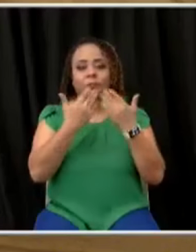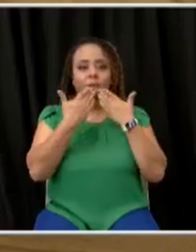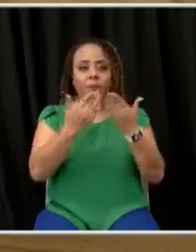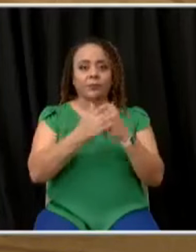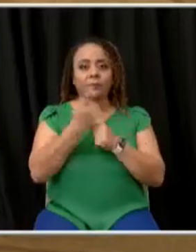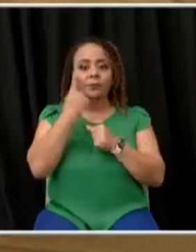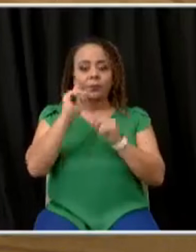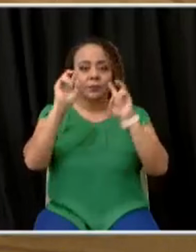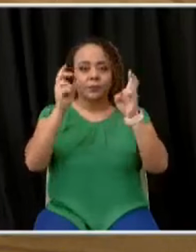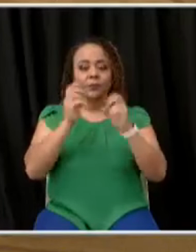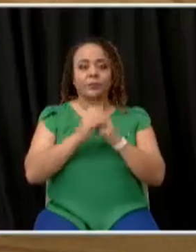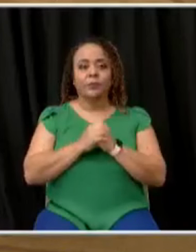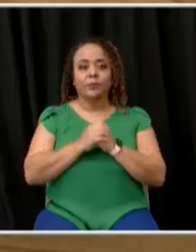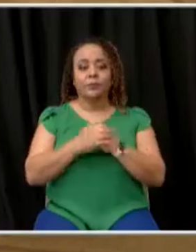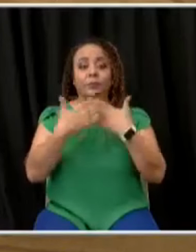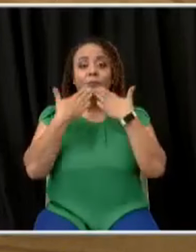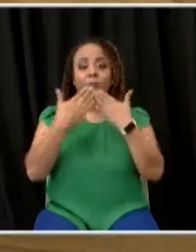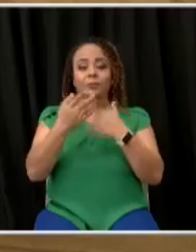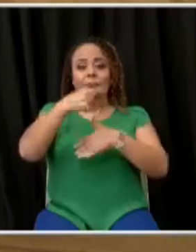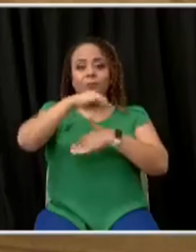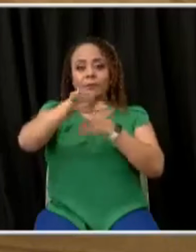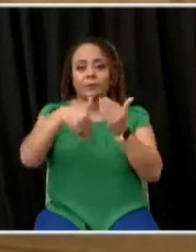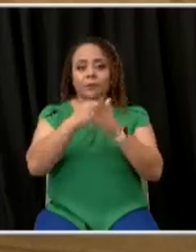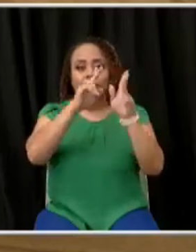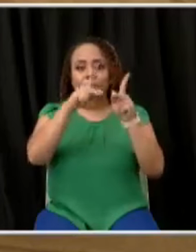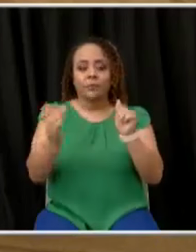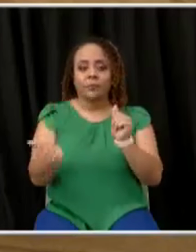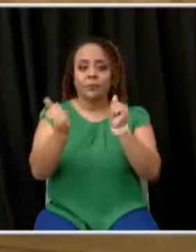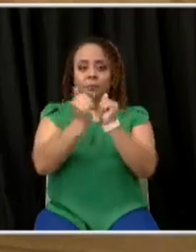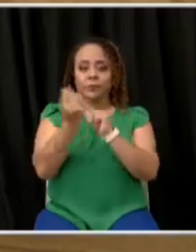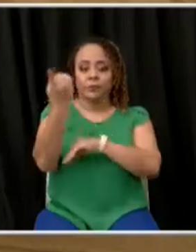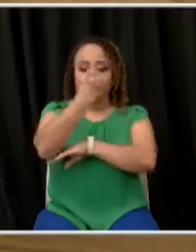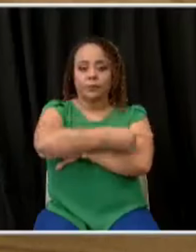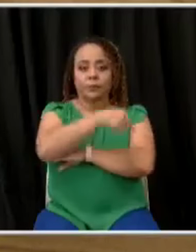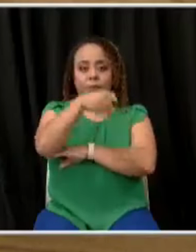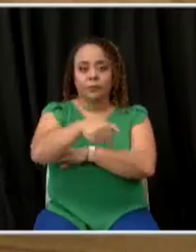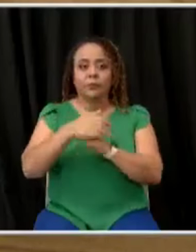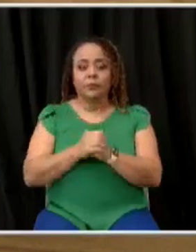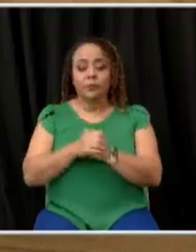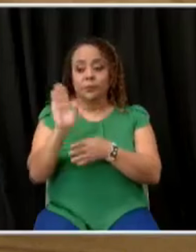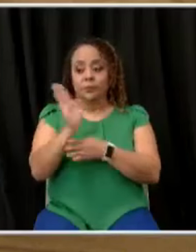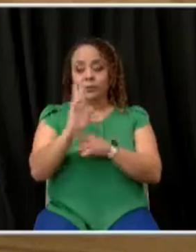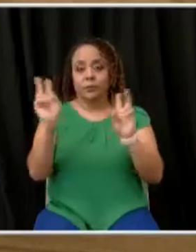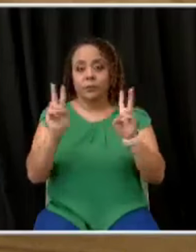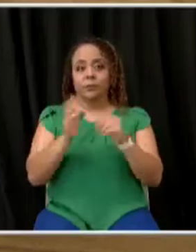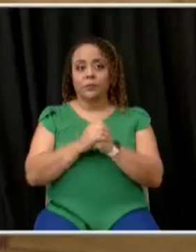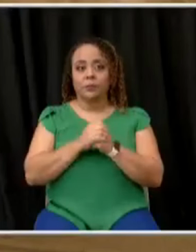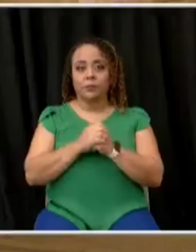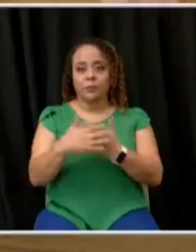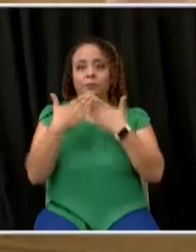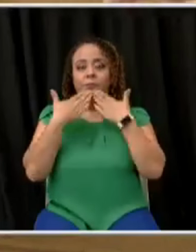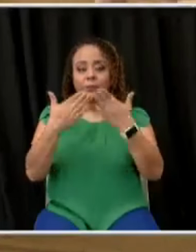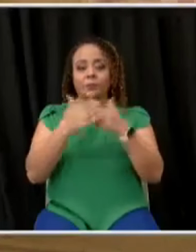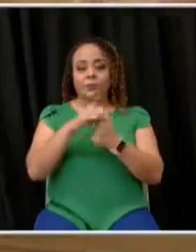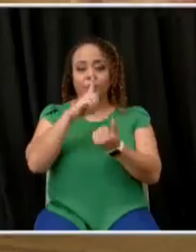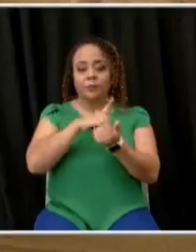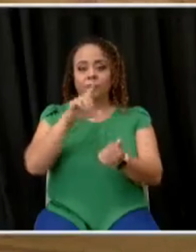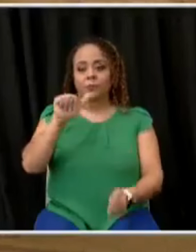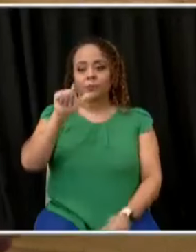gracias por el tema. Agradecerle a todas las personas que nos acompañaron el día de hoy en esta transmisión en vivo. Agradecerle al